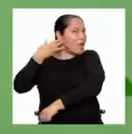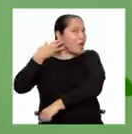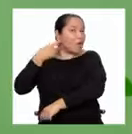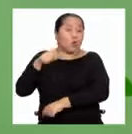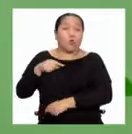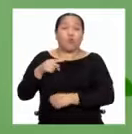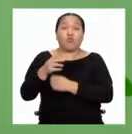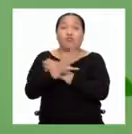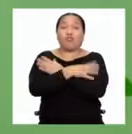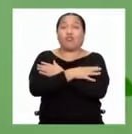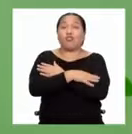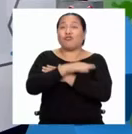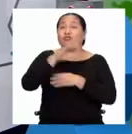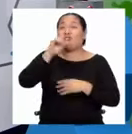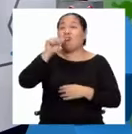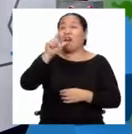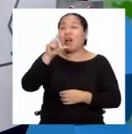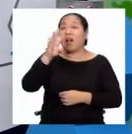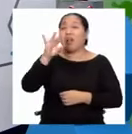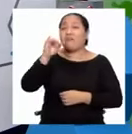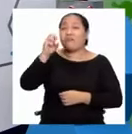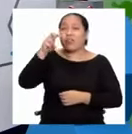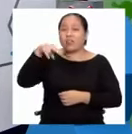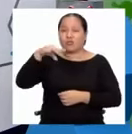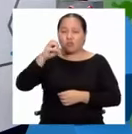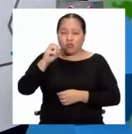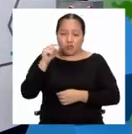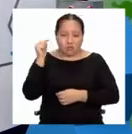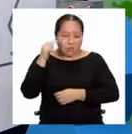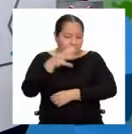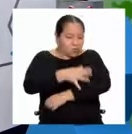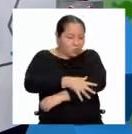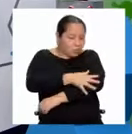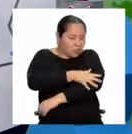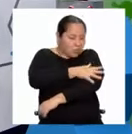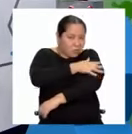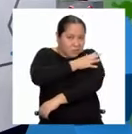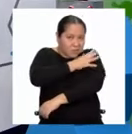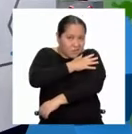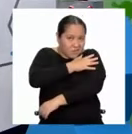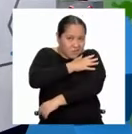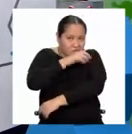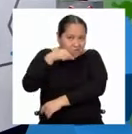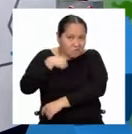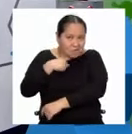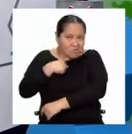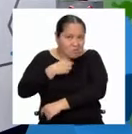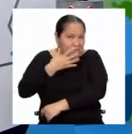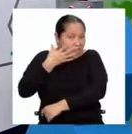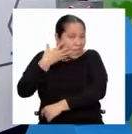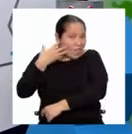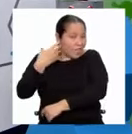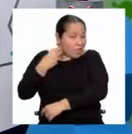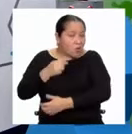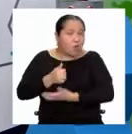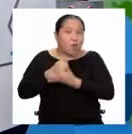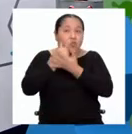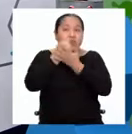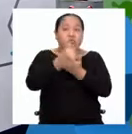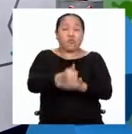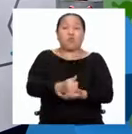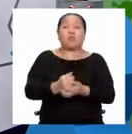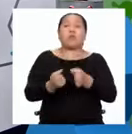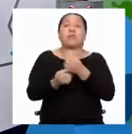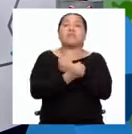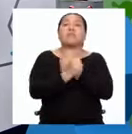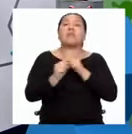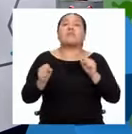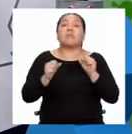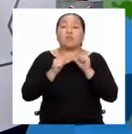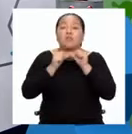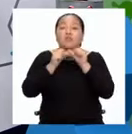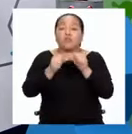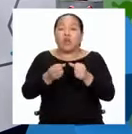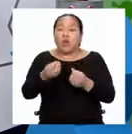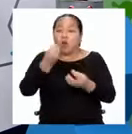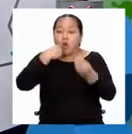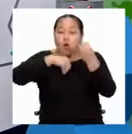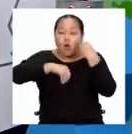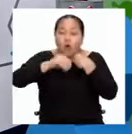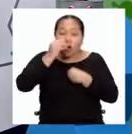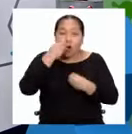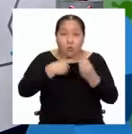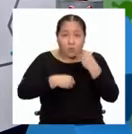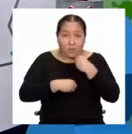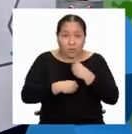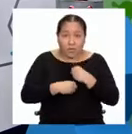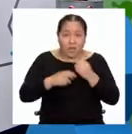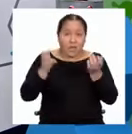albino. Así es. Y ese pelo blanco le sirvió a ese oso mutante para sobrevivir y ser el que más posibilidades de comida y